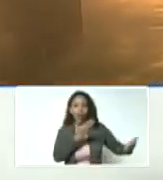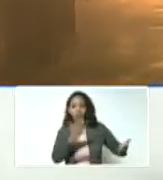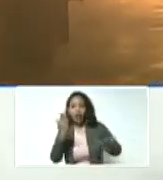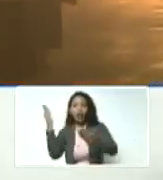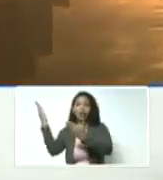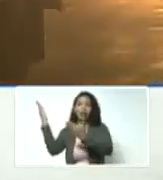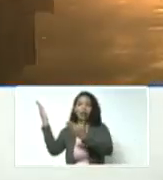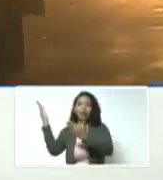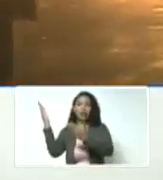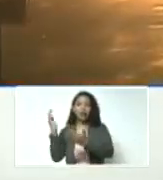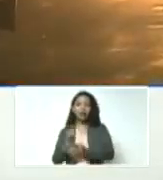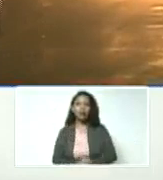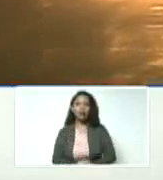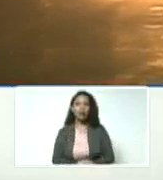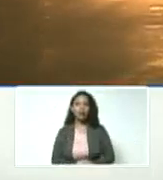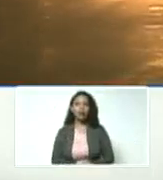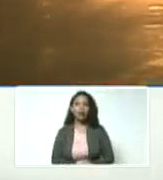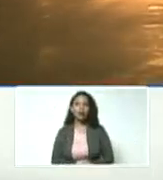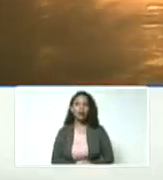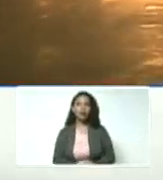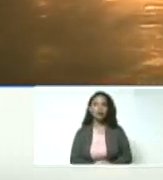adelante.